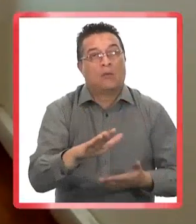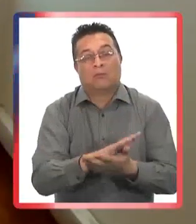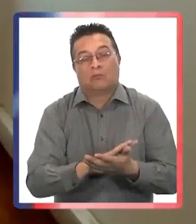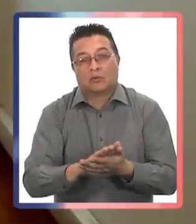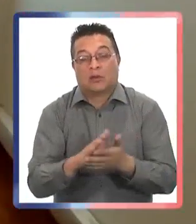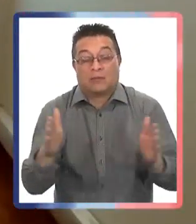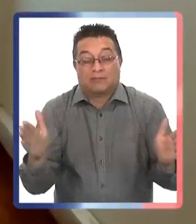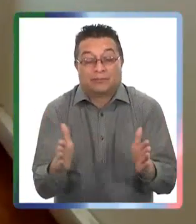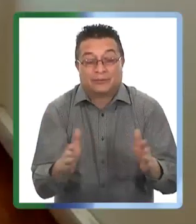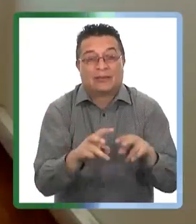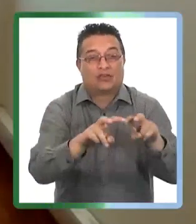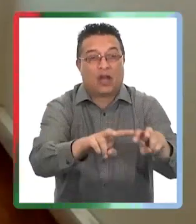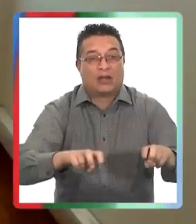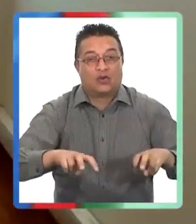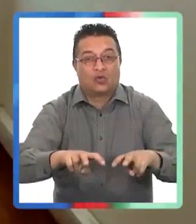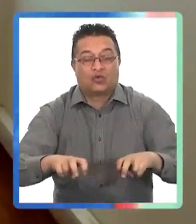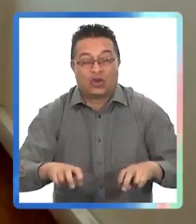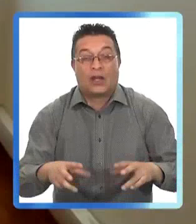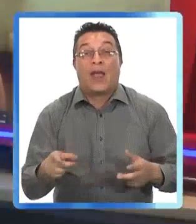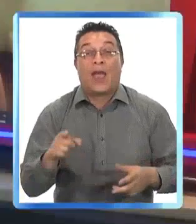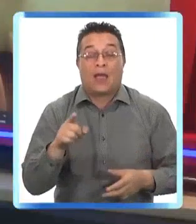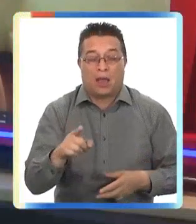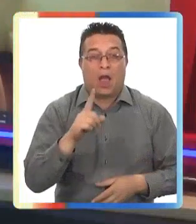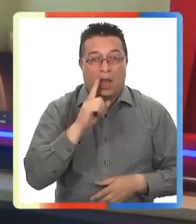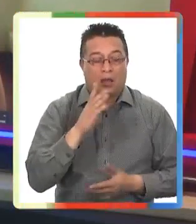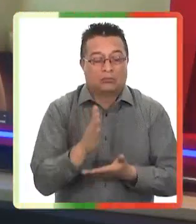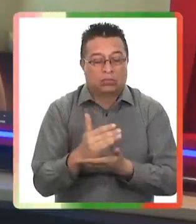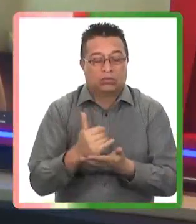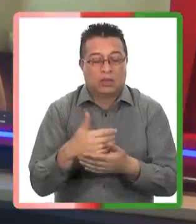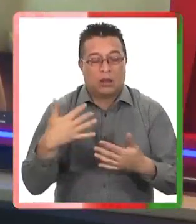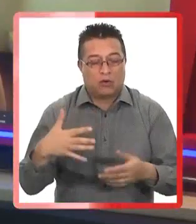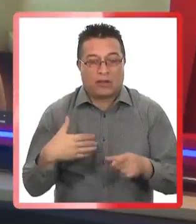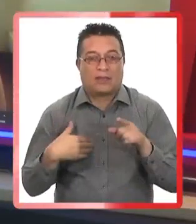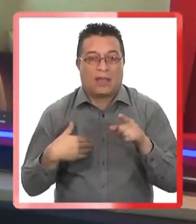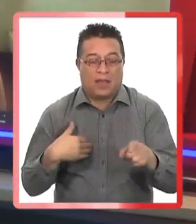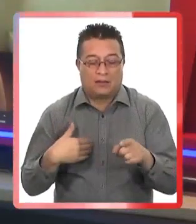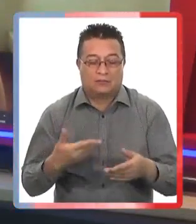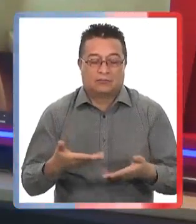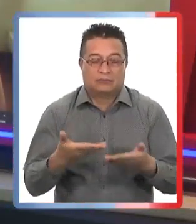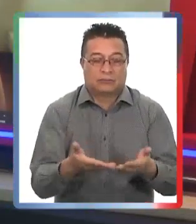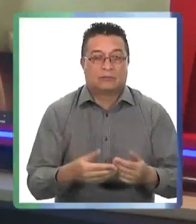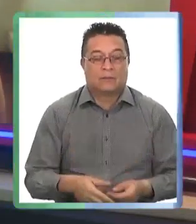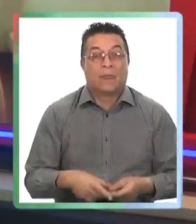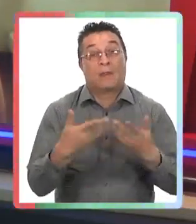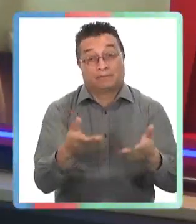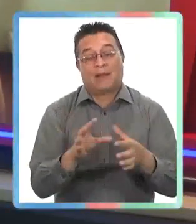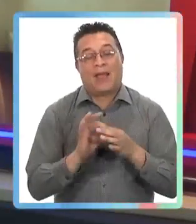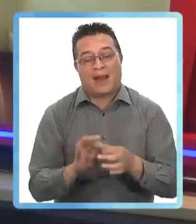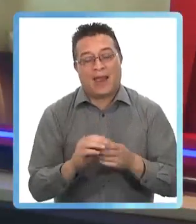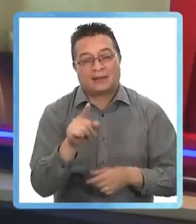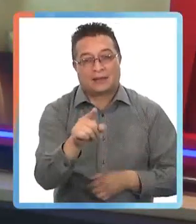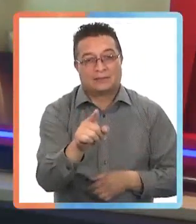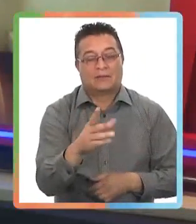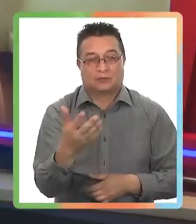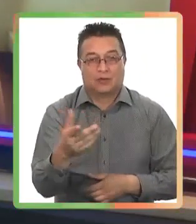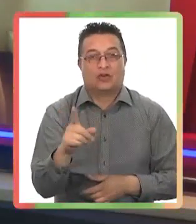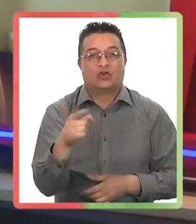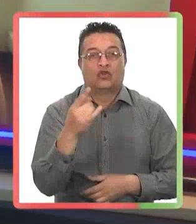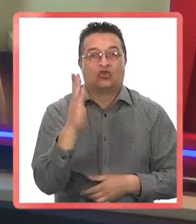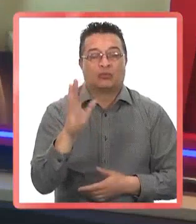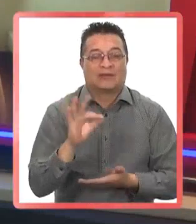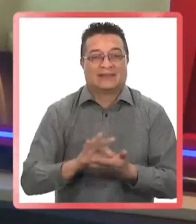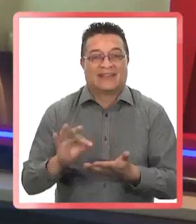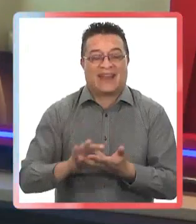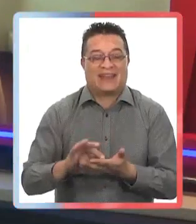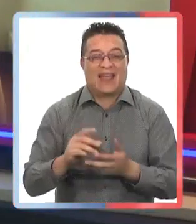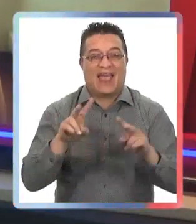una estrategia importante puesta ahí en términos de mejorar. Le quiero agradecer, Ignacia Fernández, subsecretaria de Agricultura, muchísimas gracias por conversar con las regiones